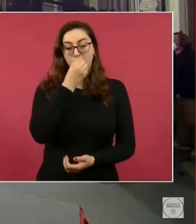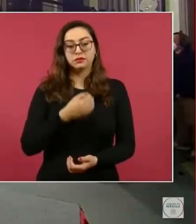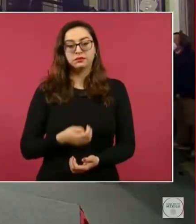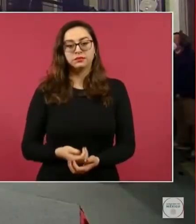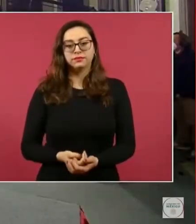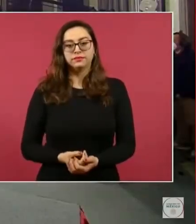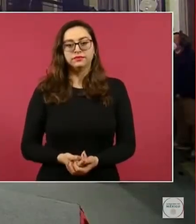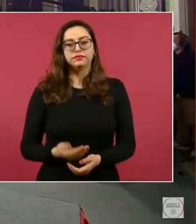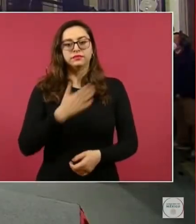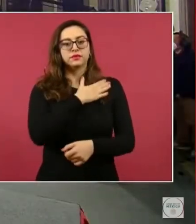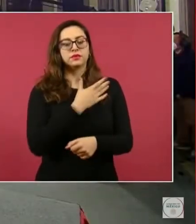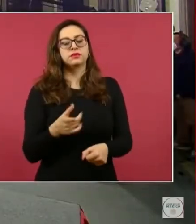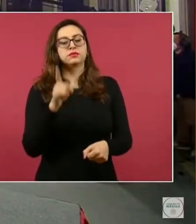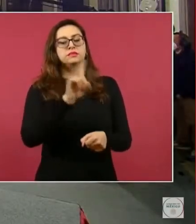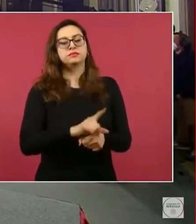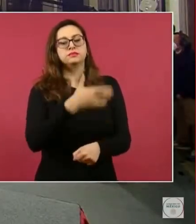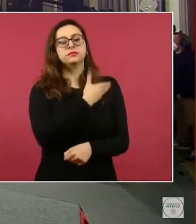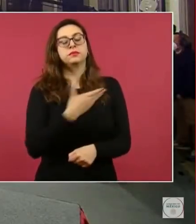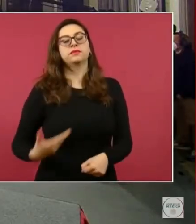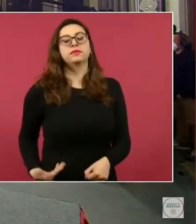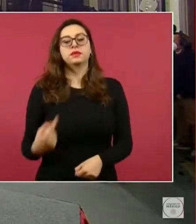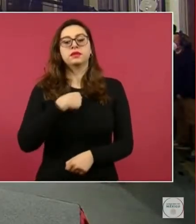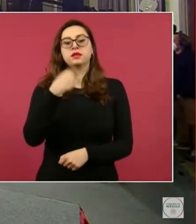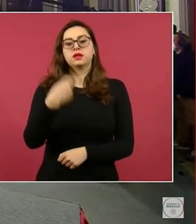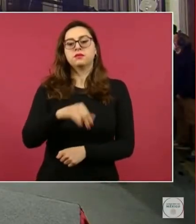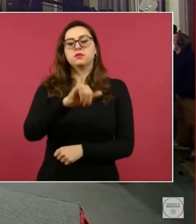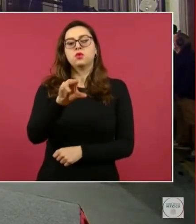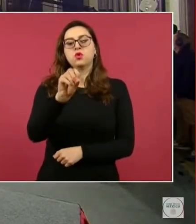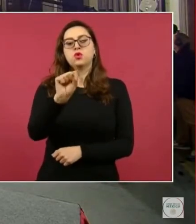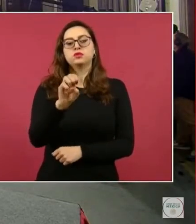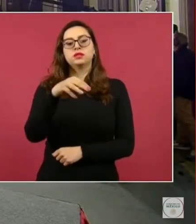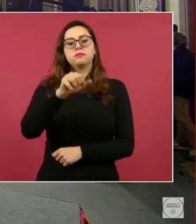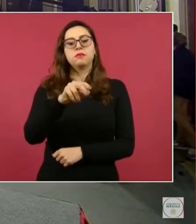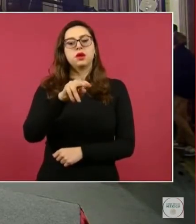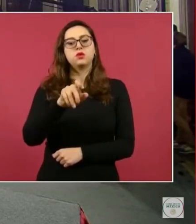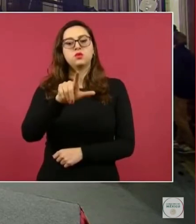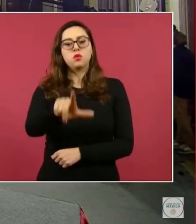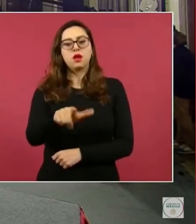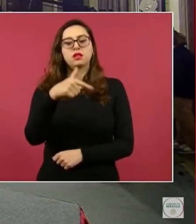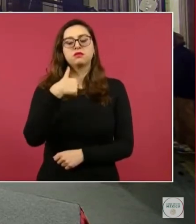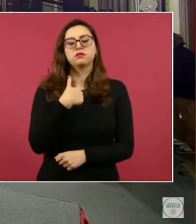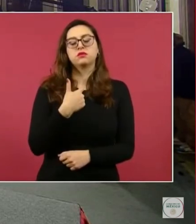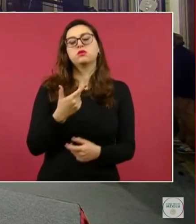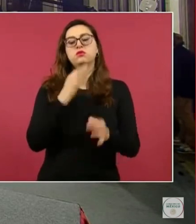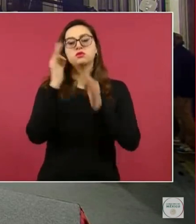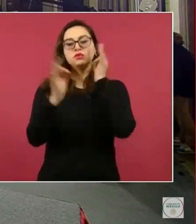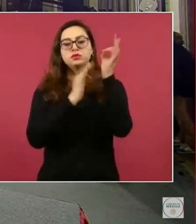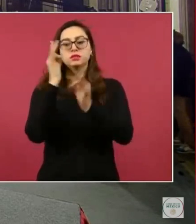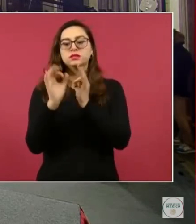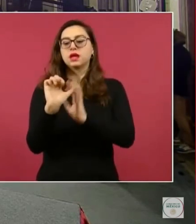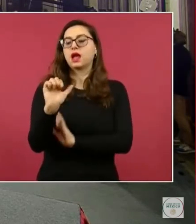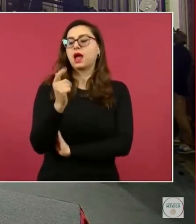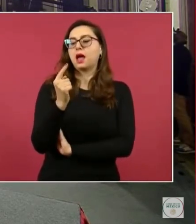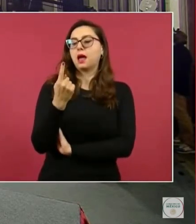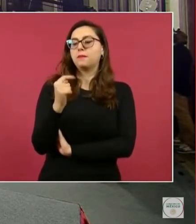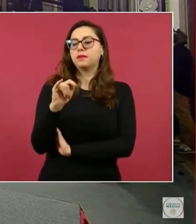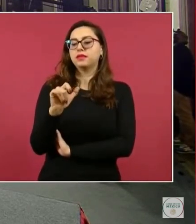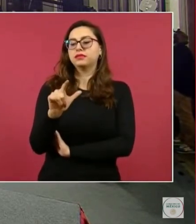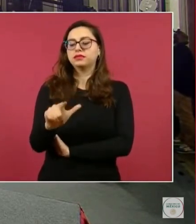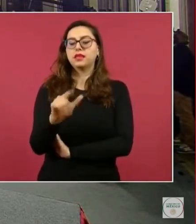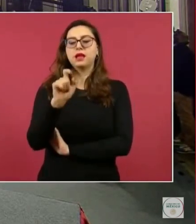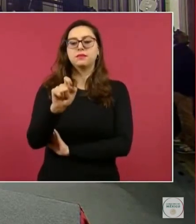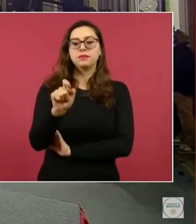Buenos días, señor presidente. José Manuel Fuentes, de Capital 21. En medio de la apertura de competencia con